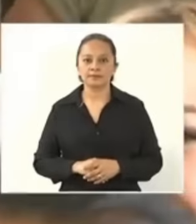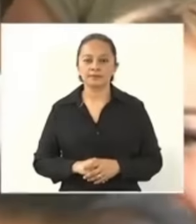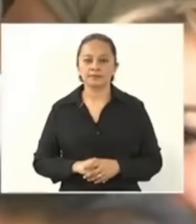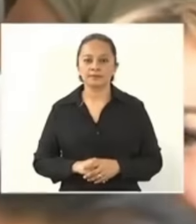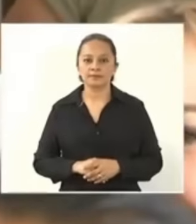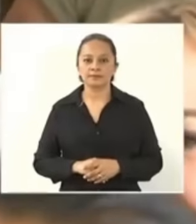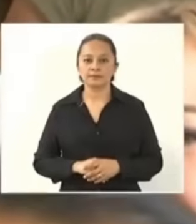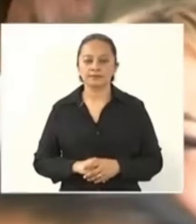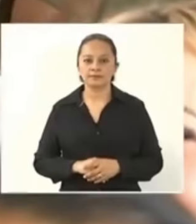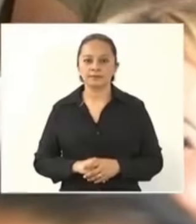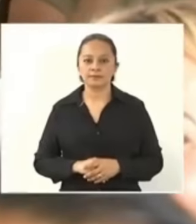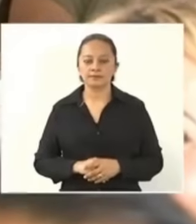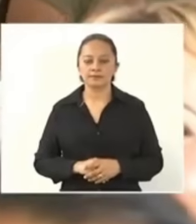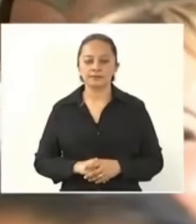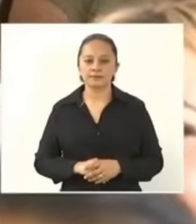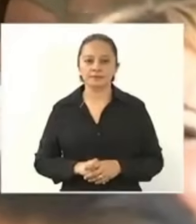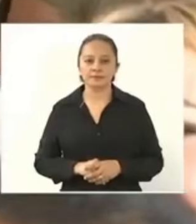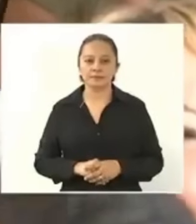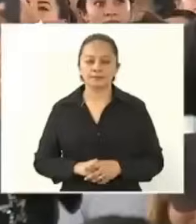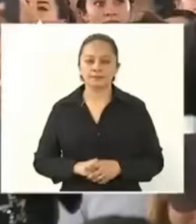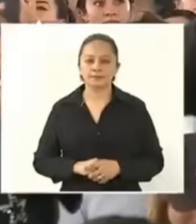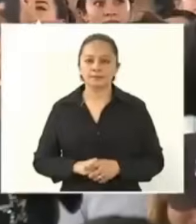lo hacemos